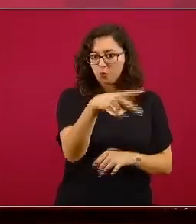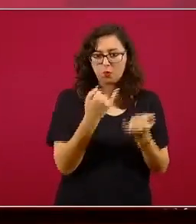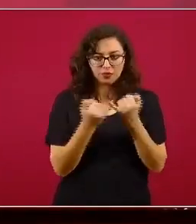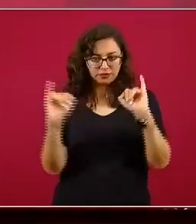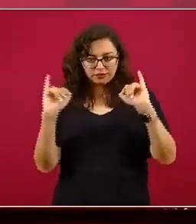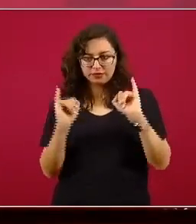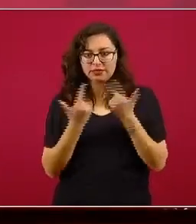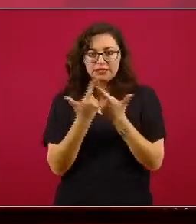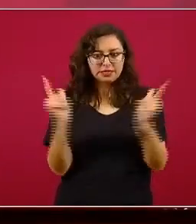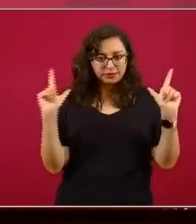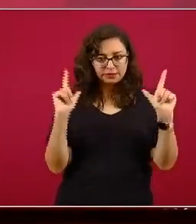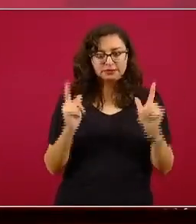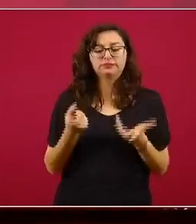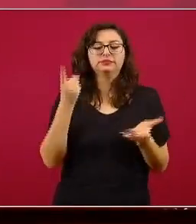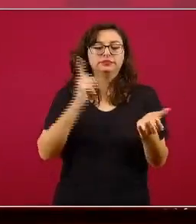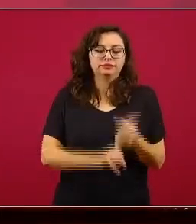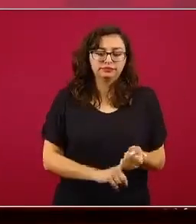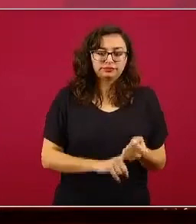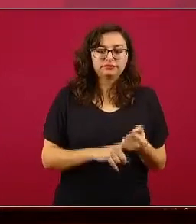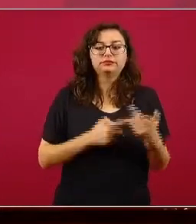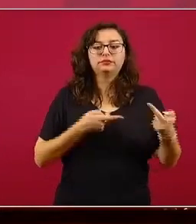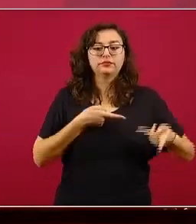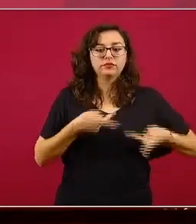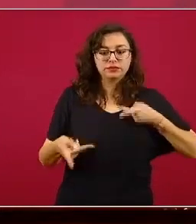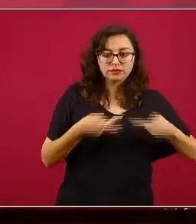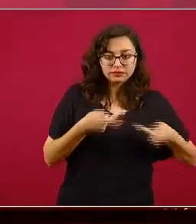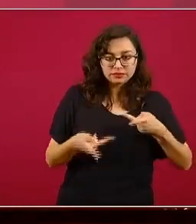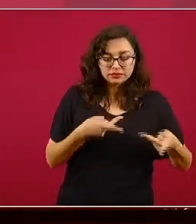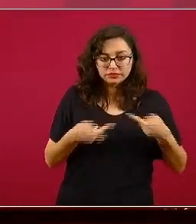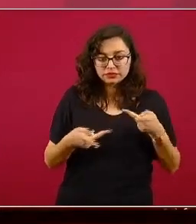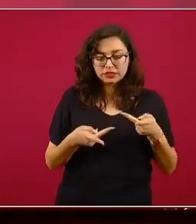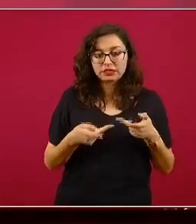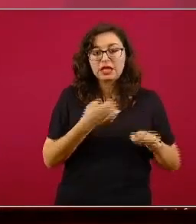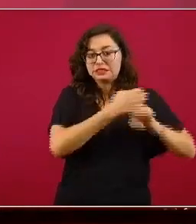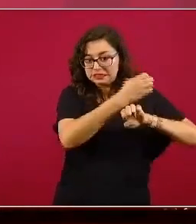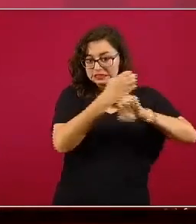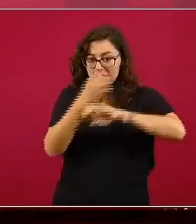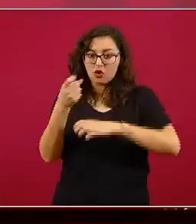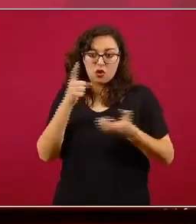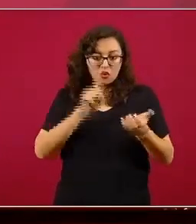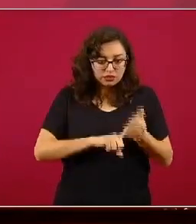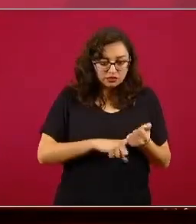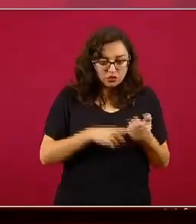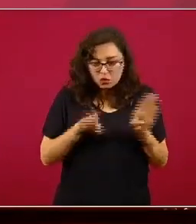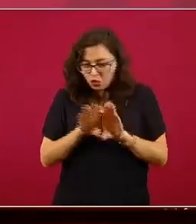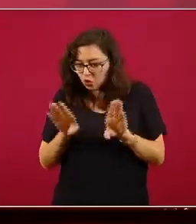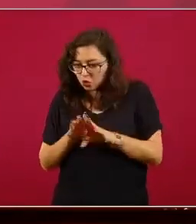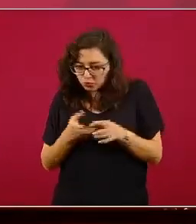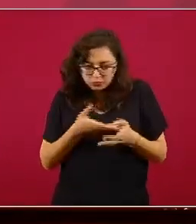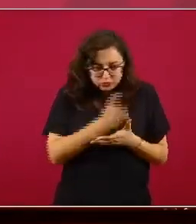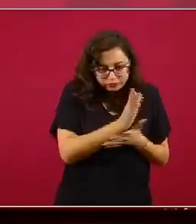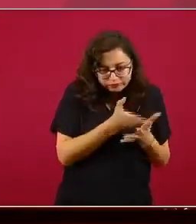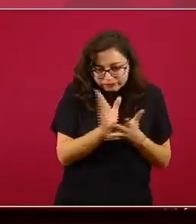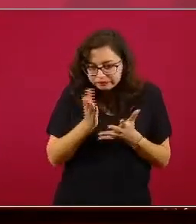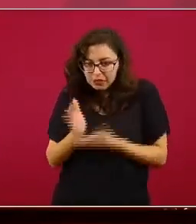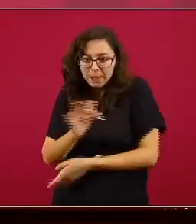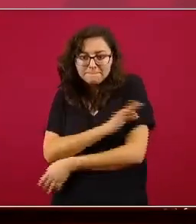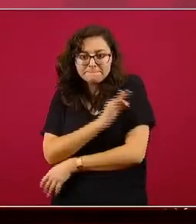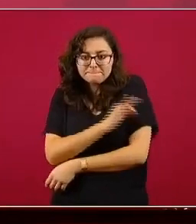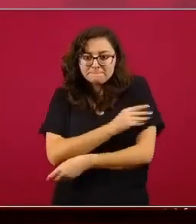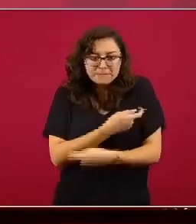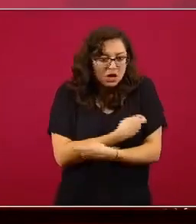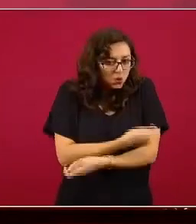independientemente de que al interior de cada estado hay planes sobre cómo facilitar la distribución de las